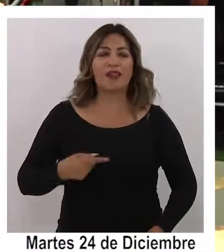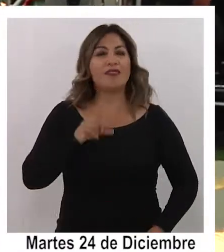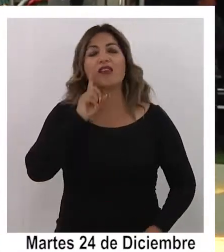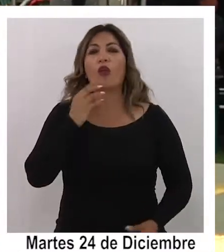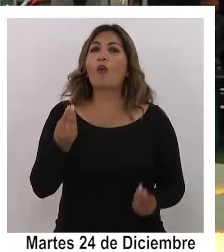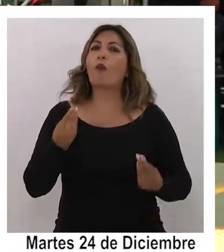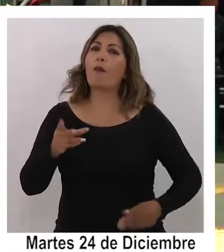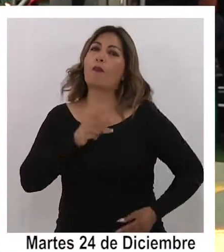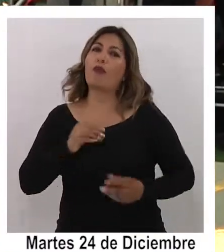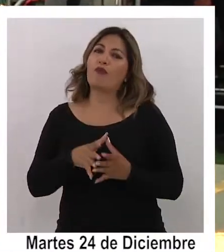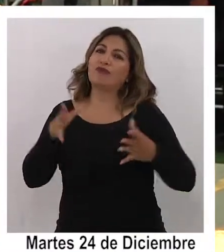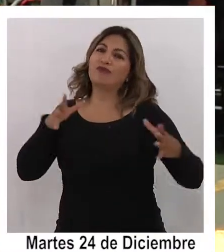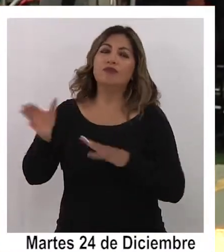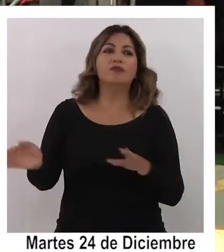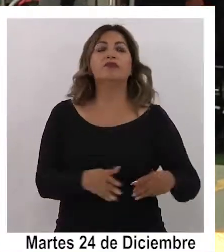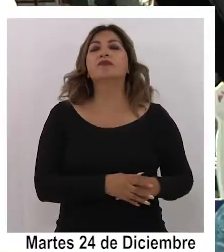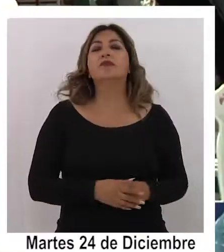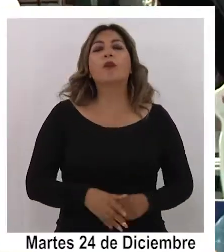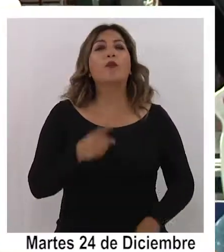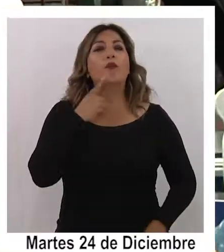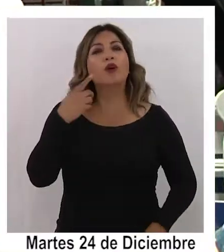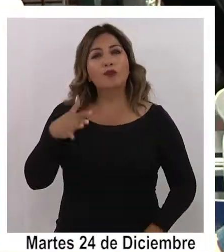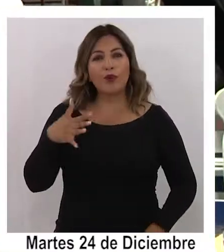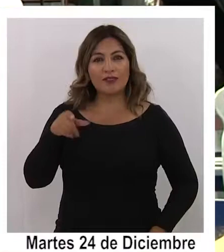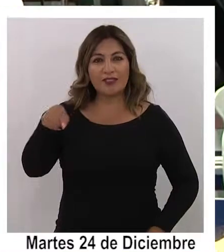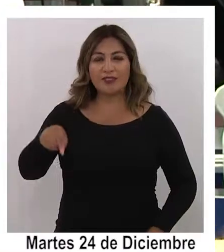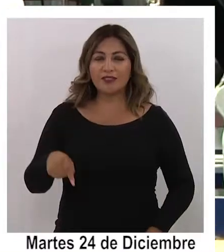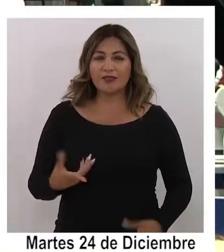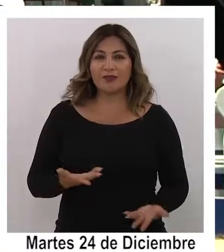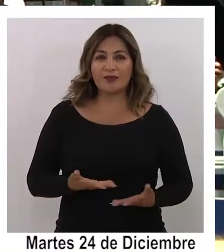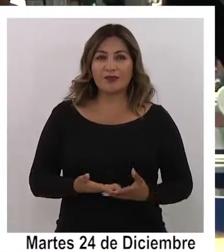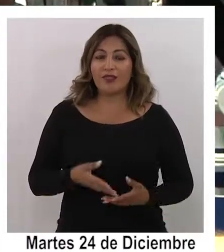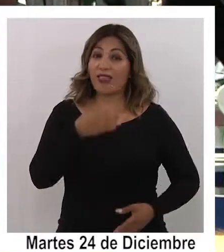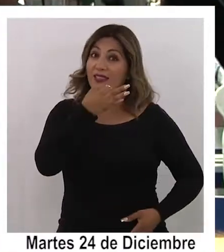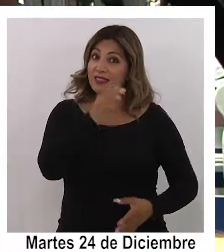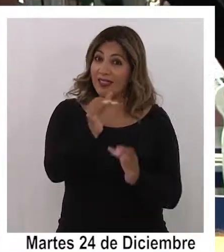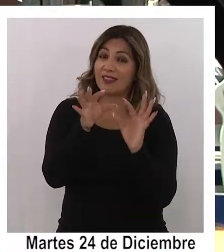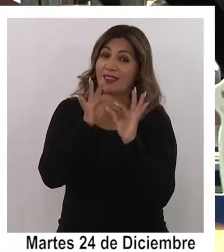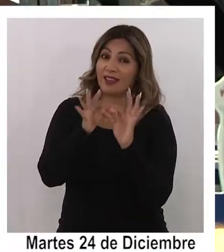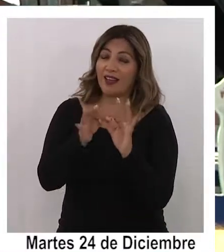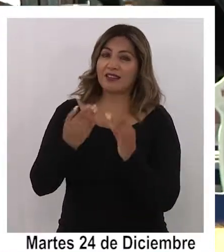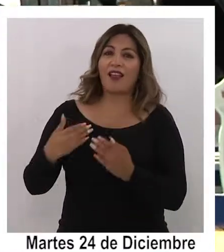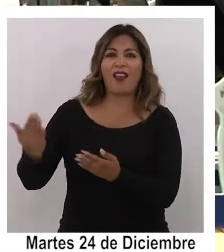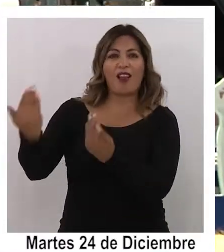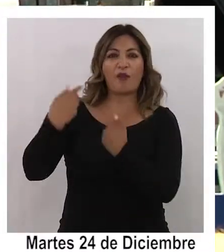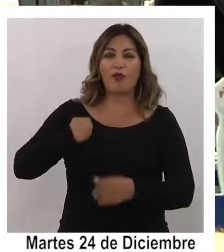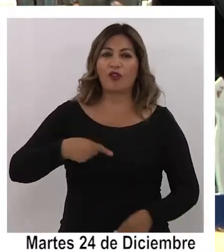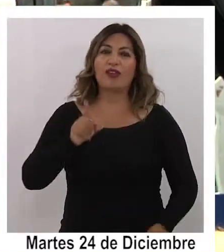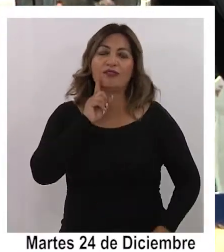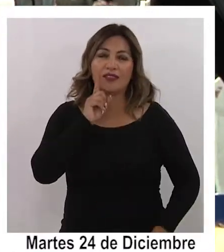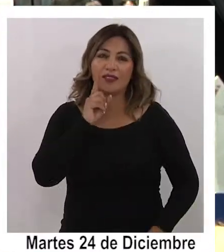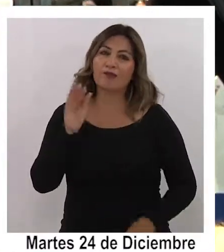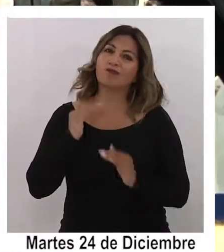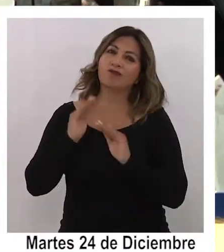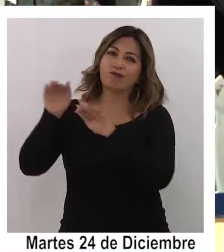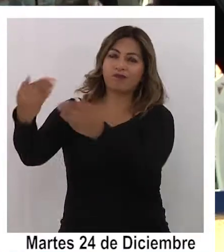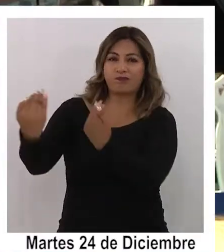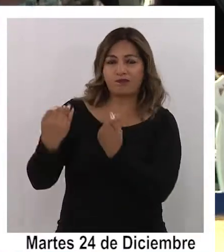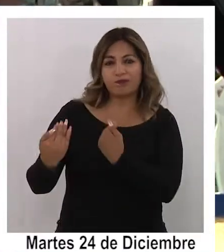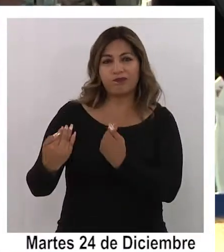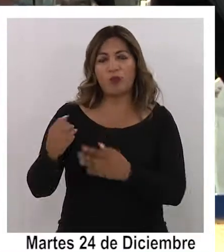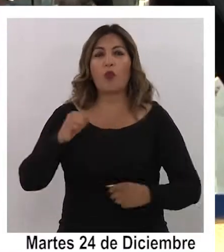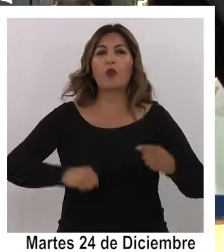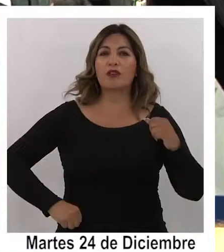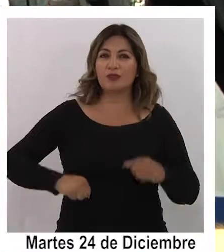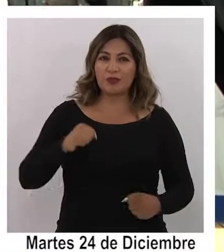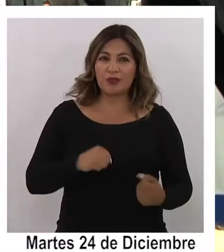siempre tener un buen premio. Es muy importante, yo creo que es una bonita forma de agradecerle el apoyo que tiene de nosotros